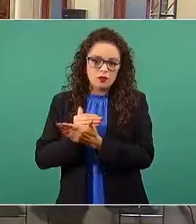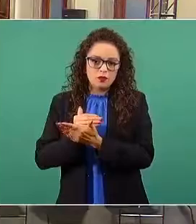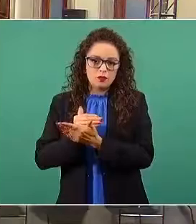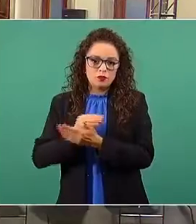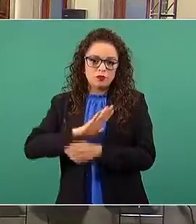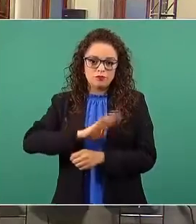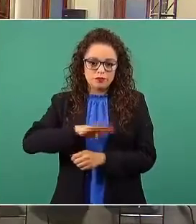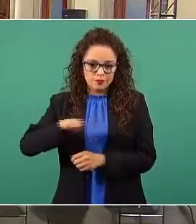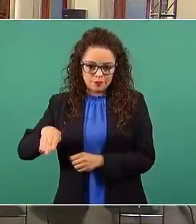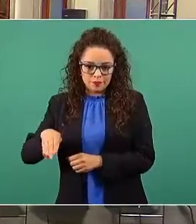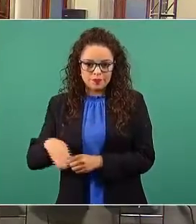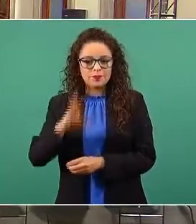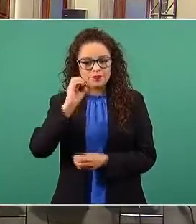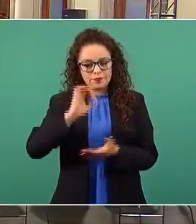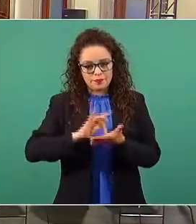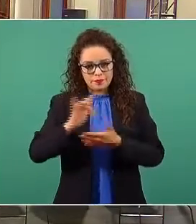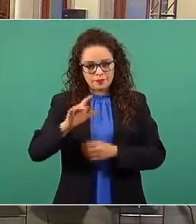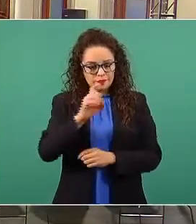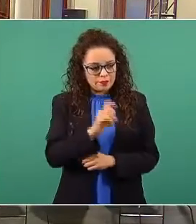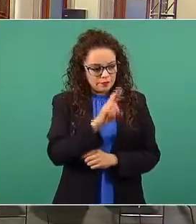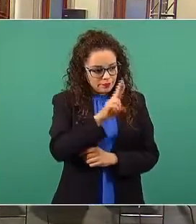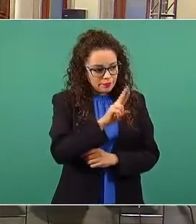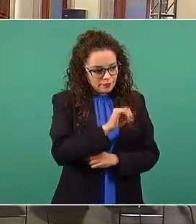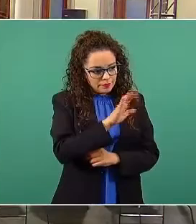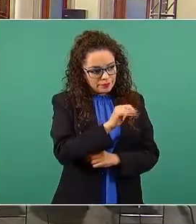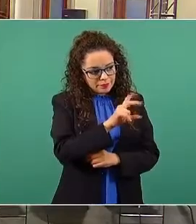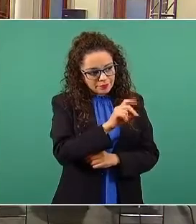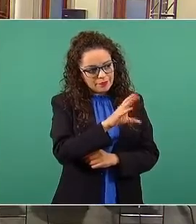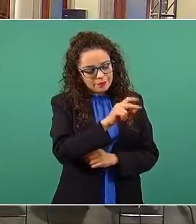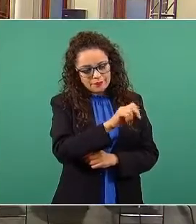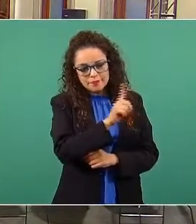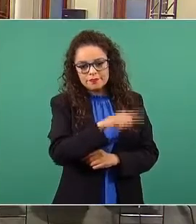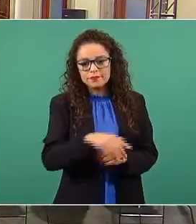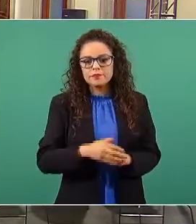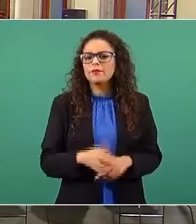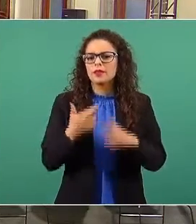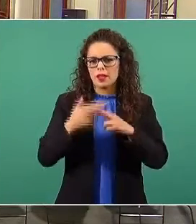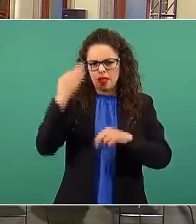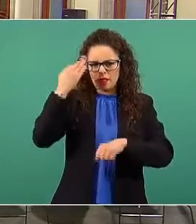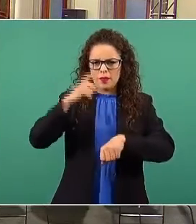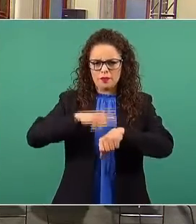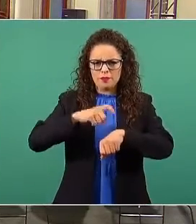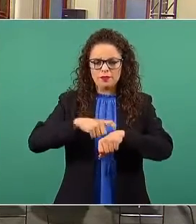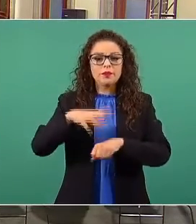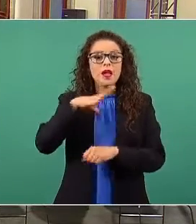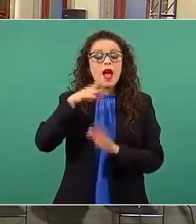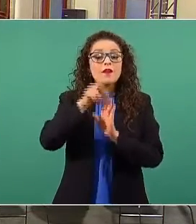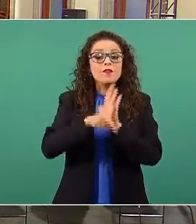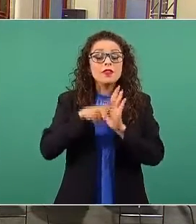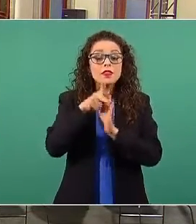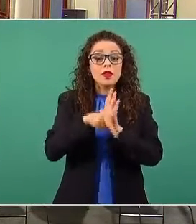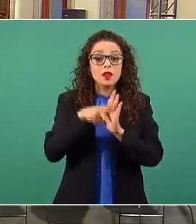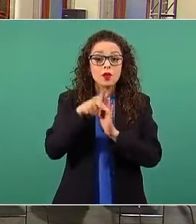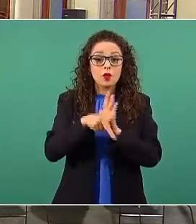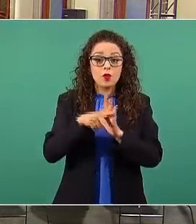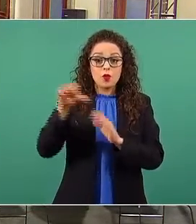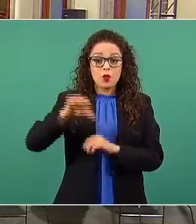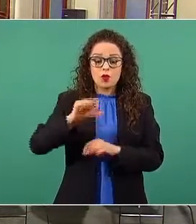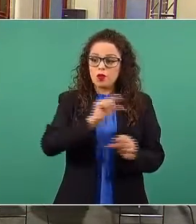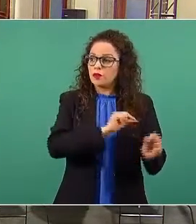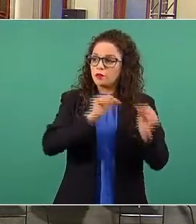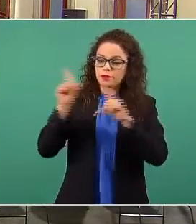Gracias, doctor Ricardo Cortés. Me están recordando que tenemos todavía tiempo, tenemos unos videos hoy,